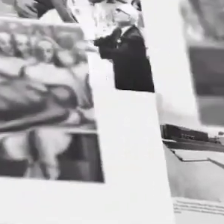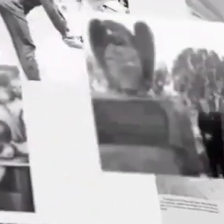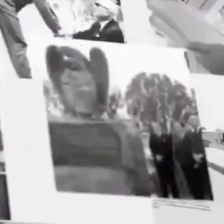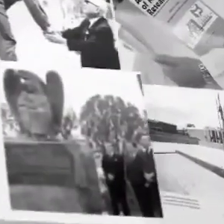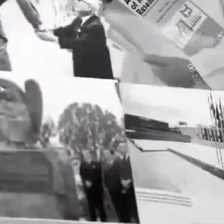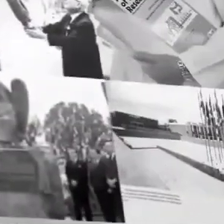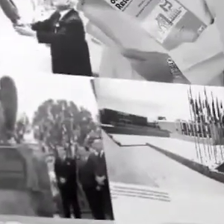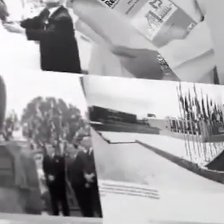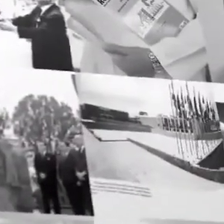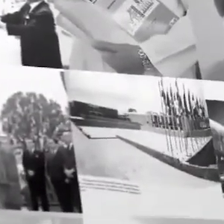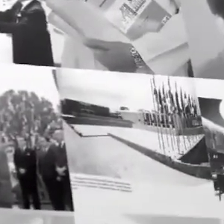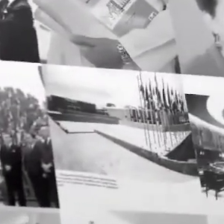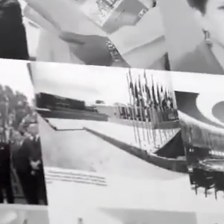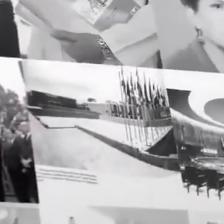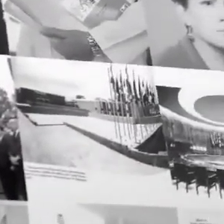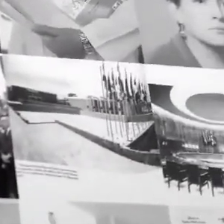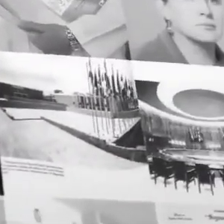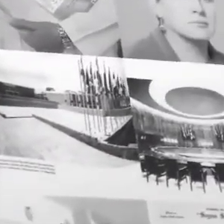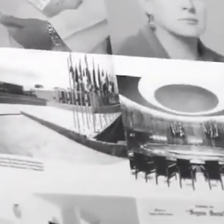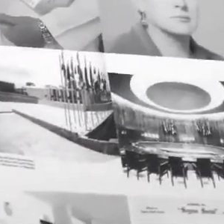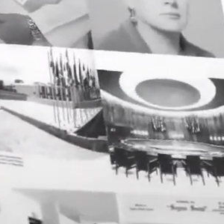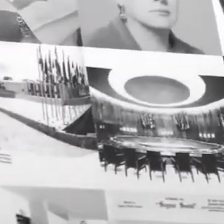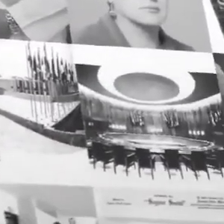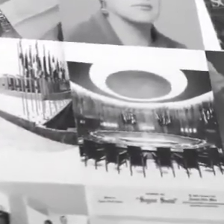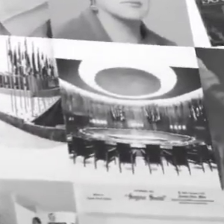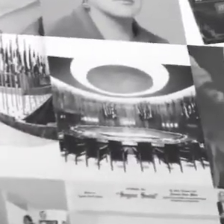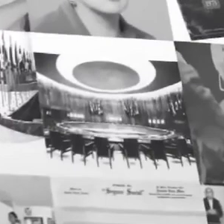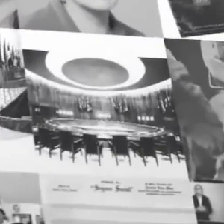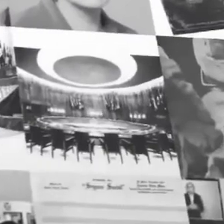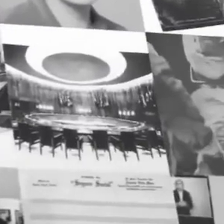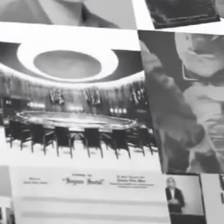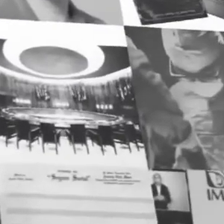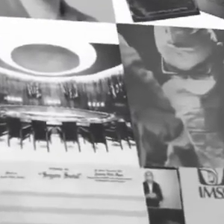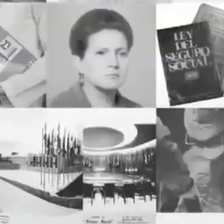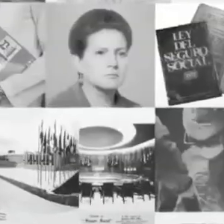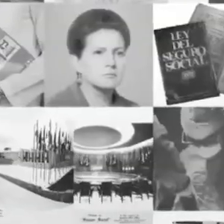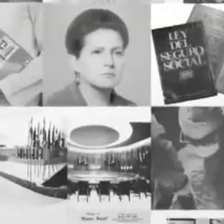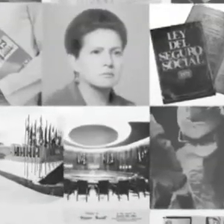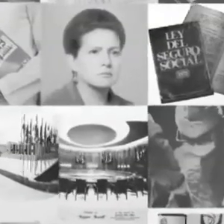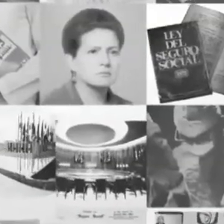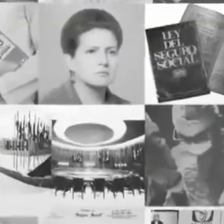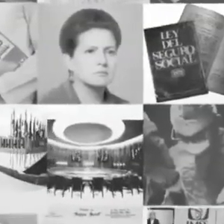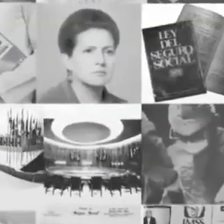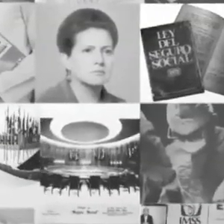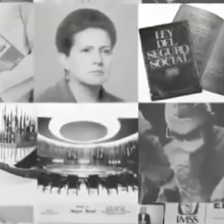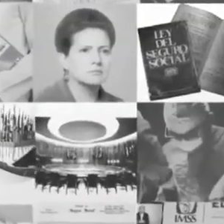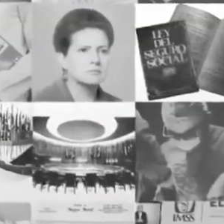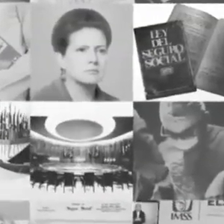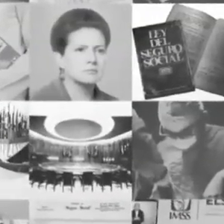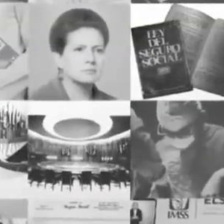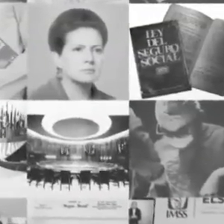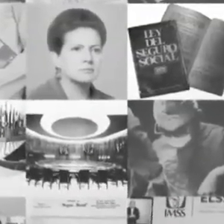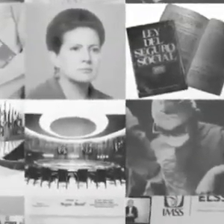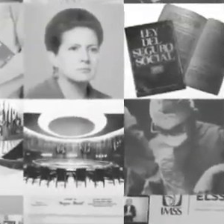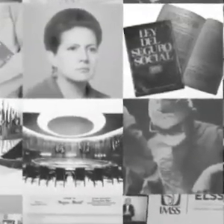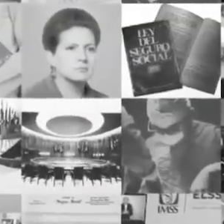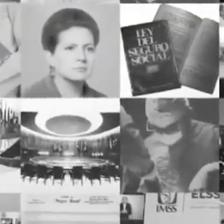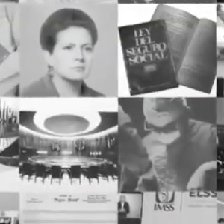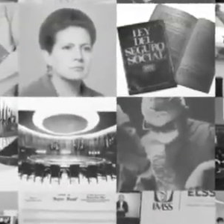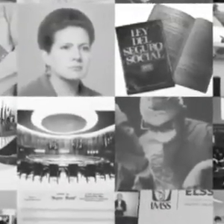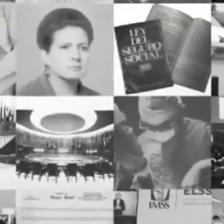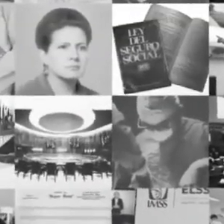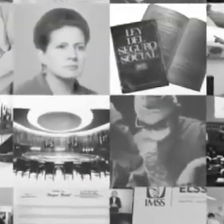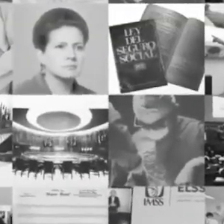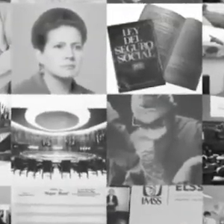sin seguridad social, personas trabajadoras independientes, del hogar y millones más. El águila abre sus alas y abraza más fuerte que nunca